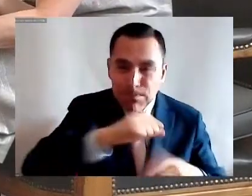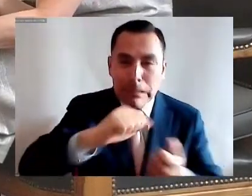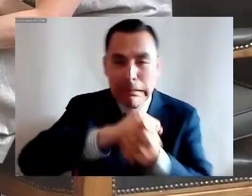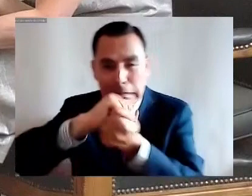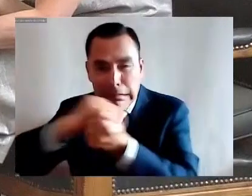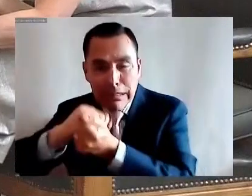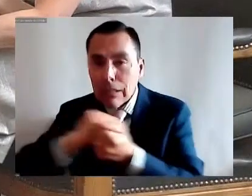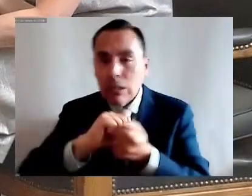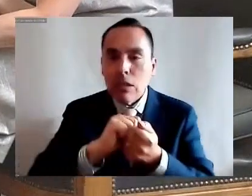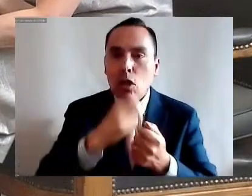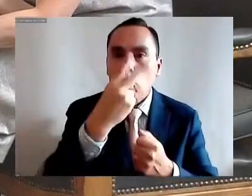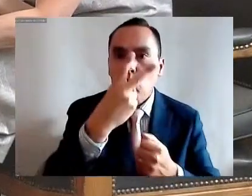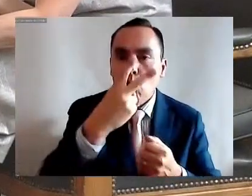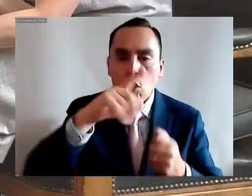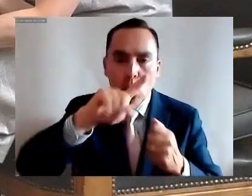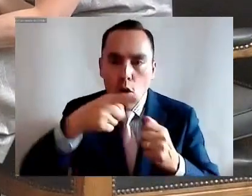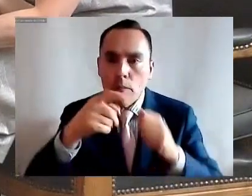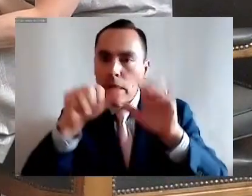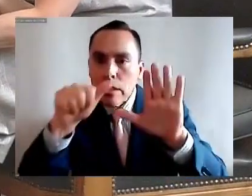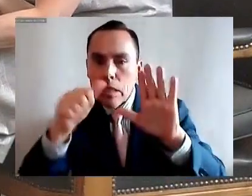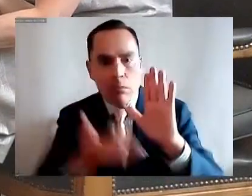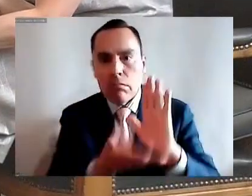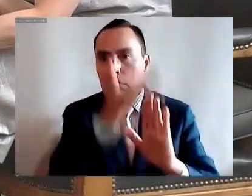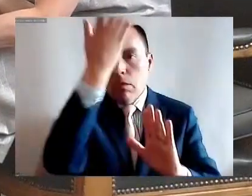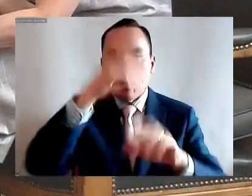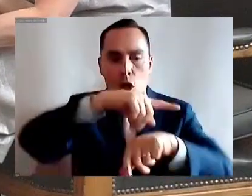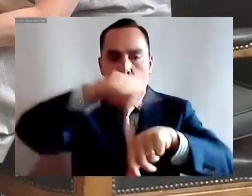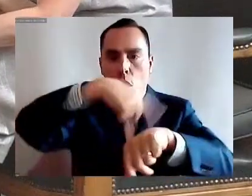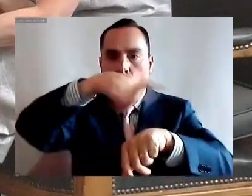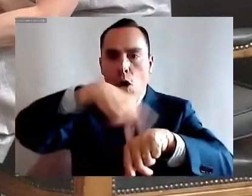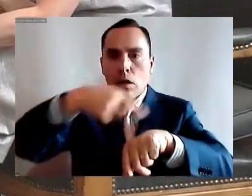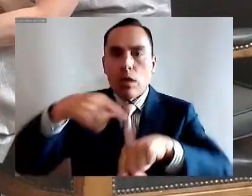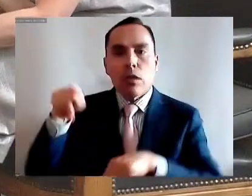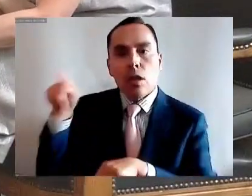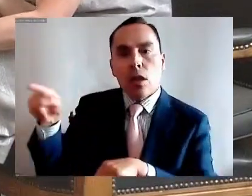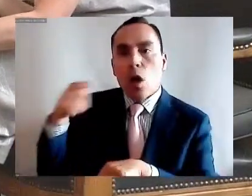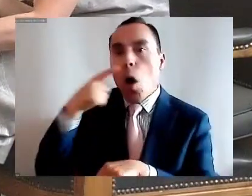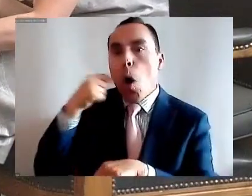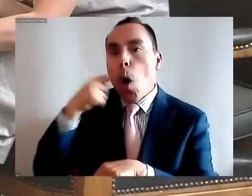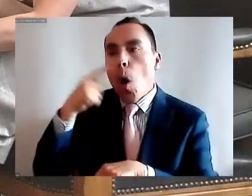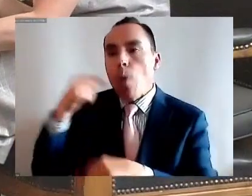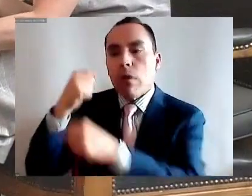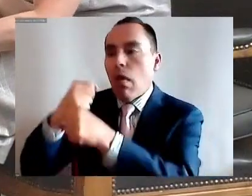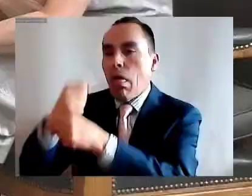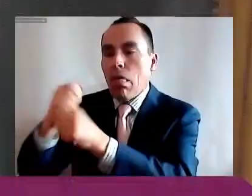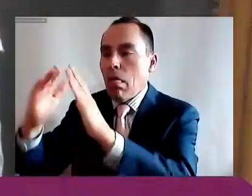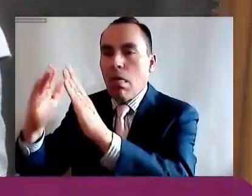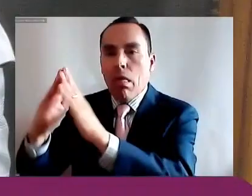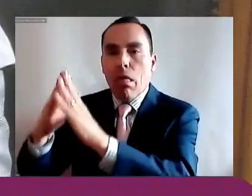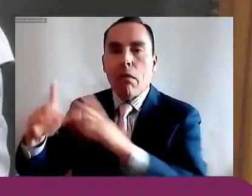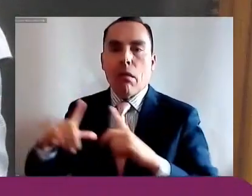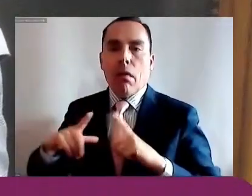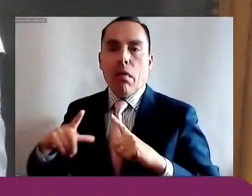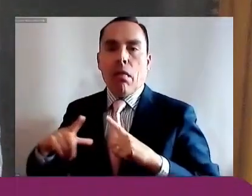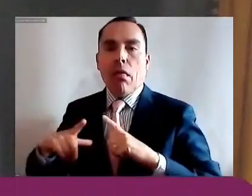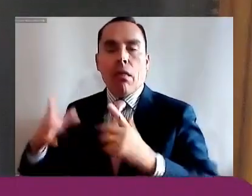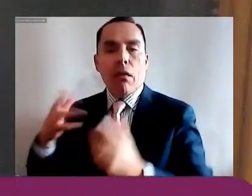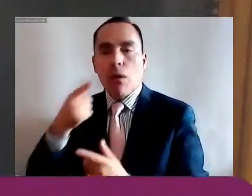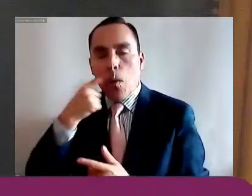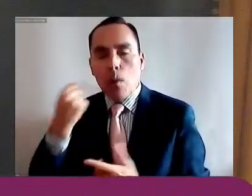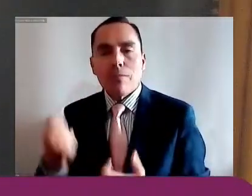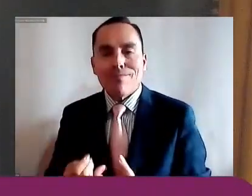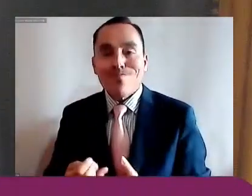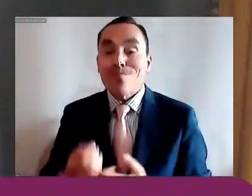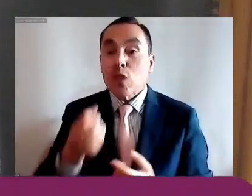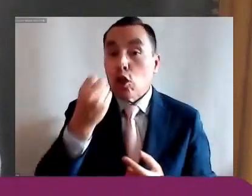veces mayor que las horas que los hombres dedican a labores domésticas. Entre 2 y 10 veces más